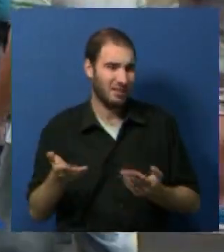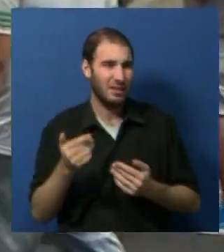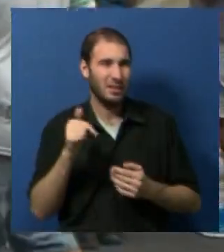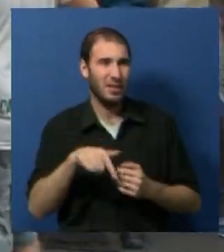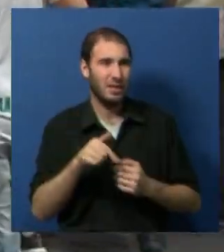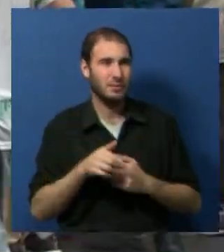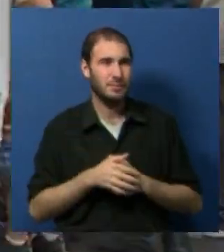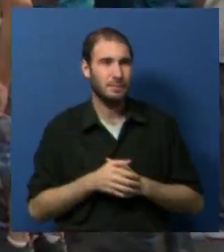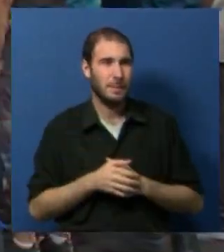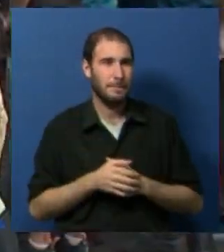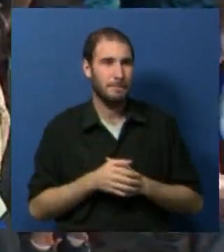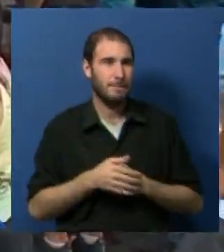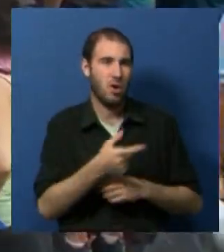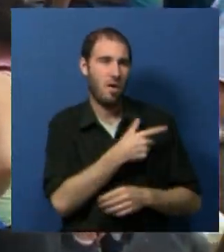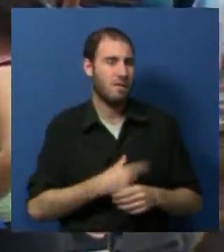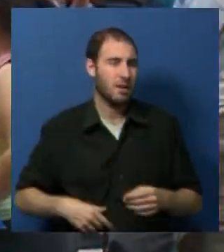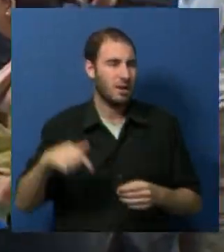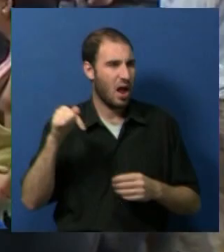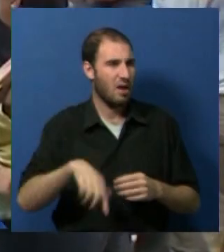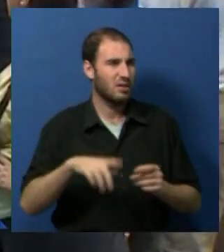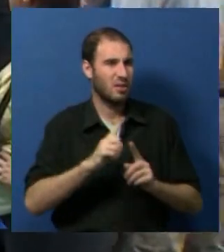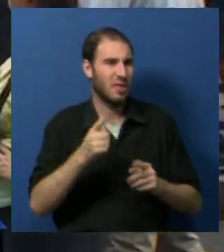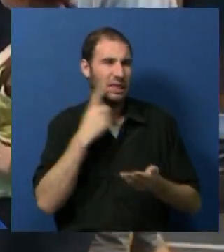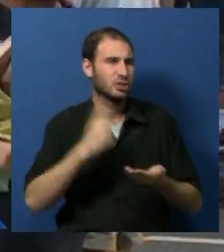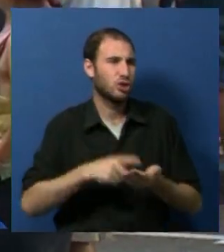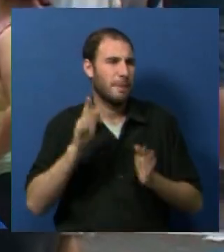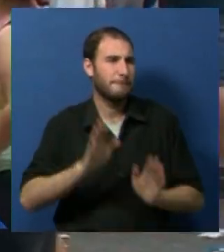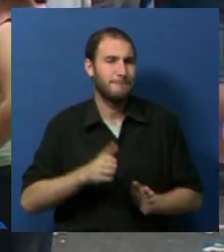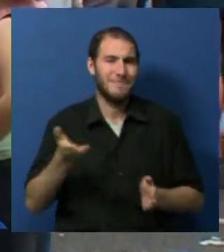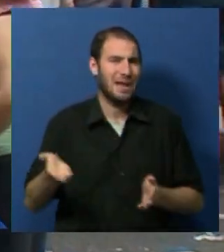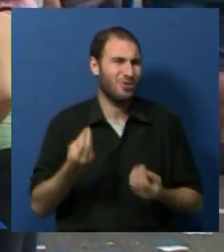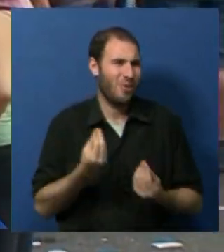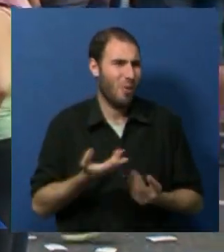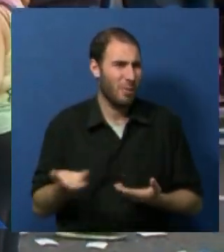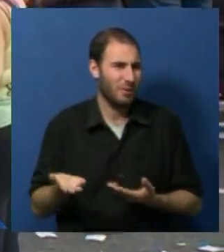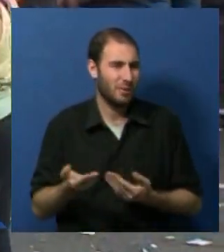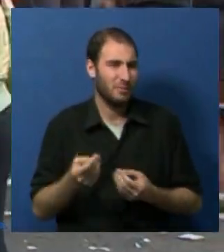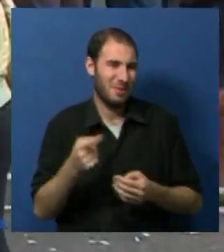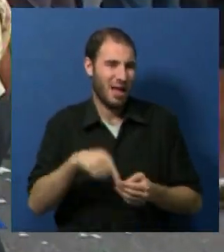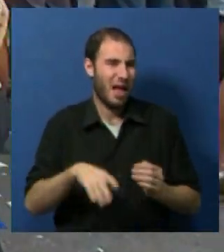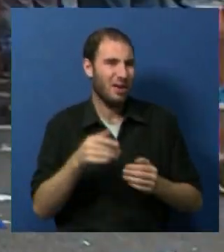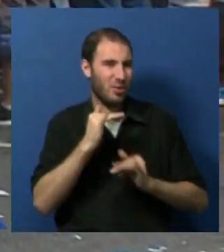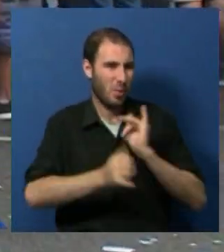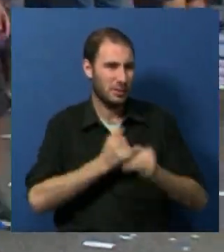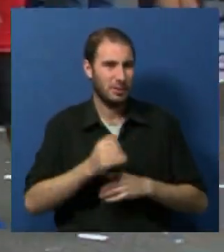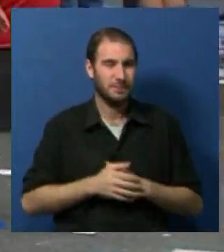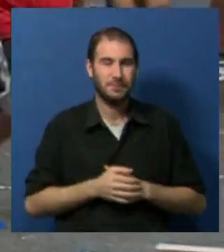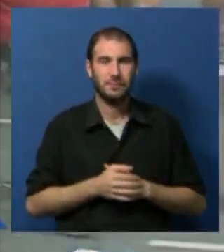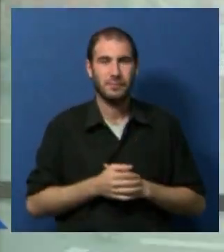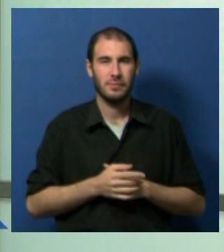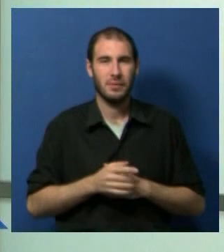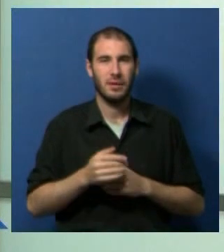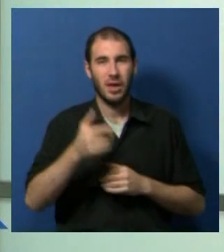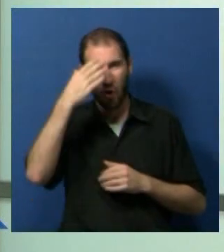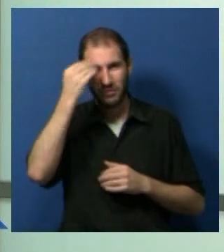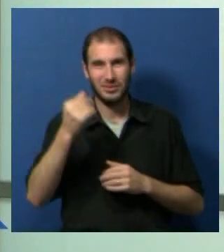merece el gobierno actual una medida de fuerza de este tipo como la que se está planteando. Senador